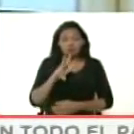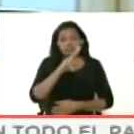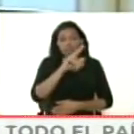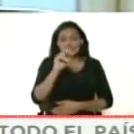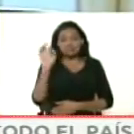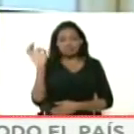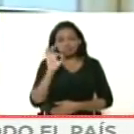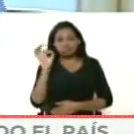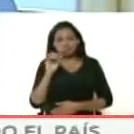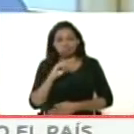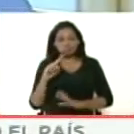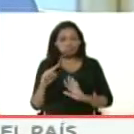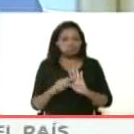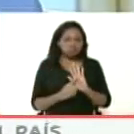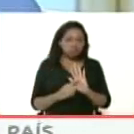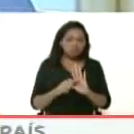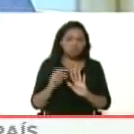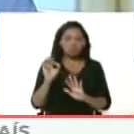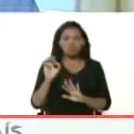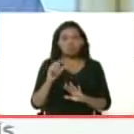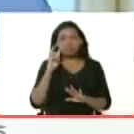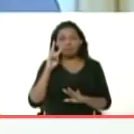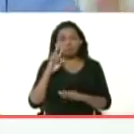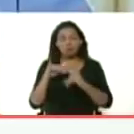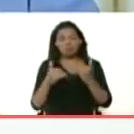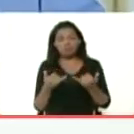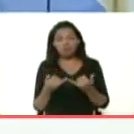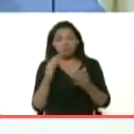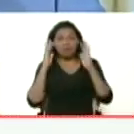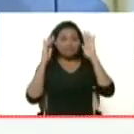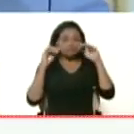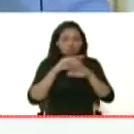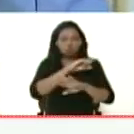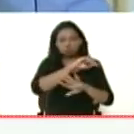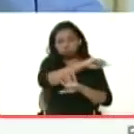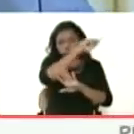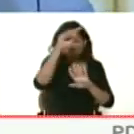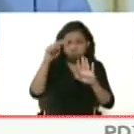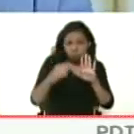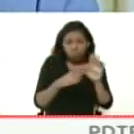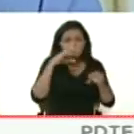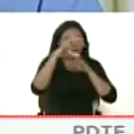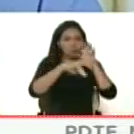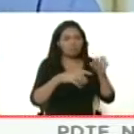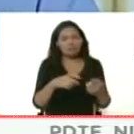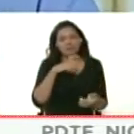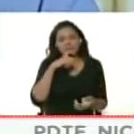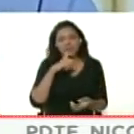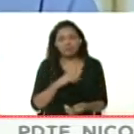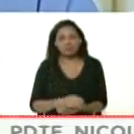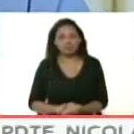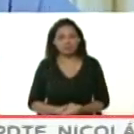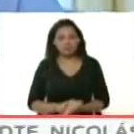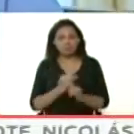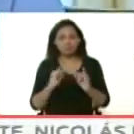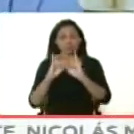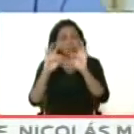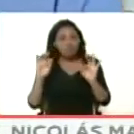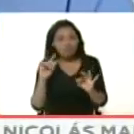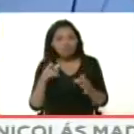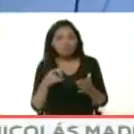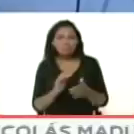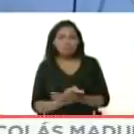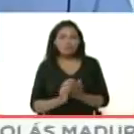no se da abasto para atender el rebaño. Sin embargo, hay unas decisiones que están para su consideración en